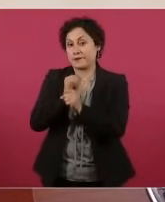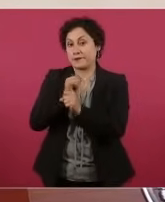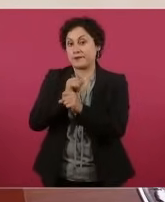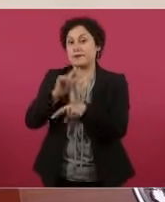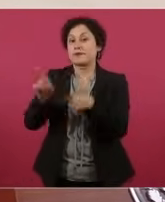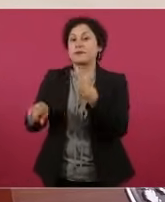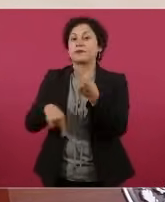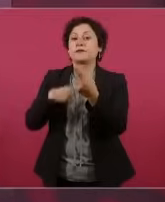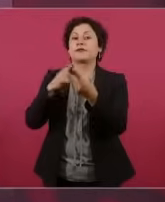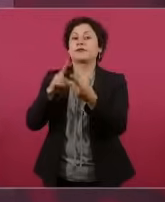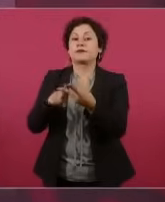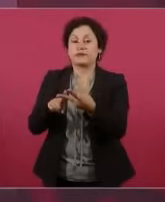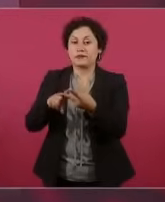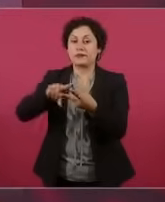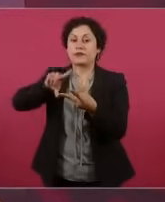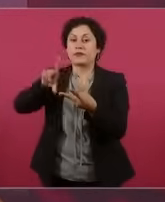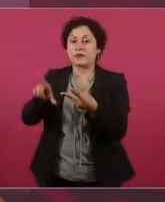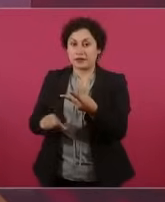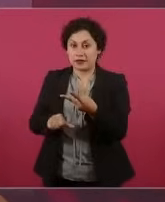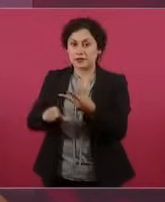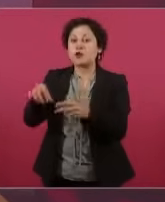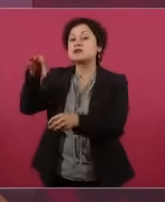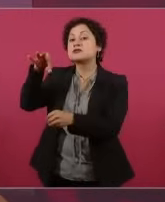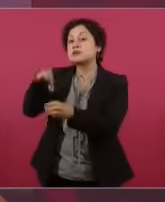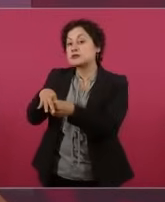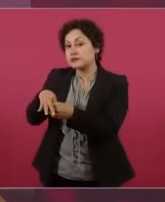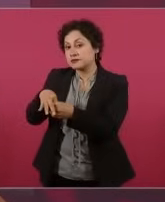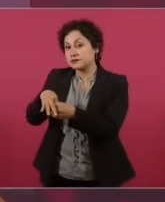y después ir a una elección.